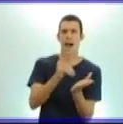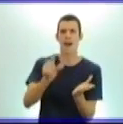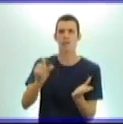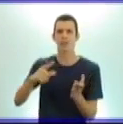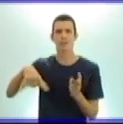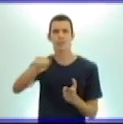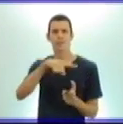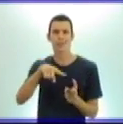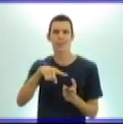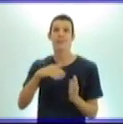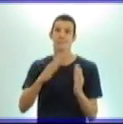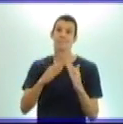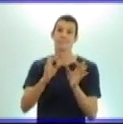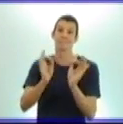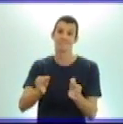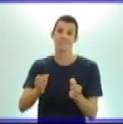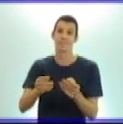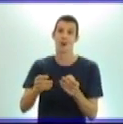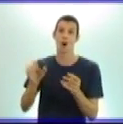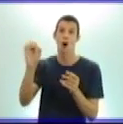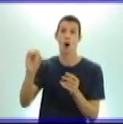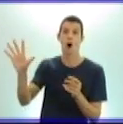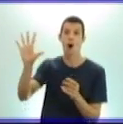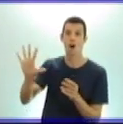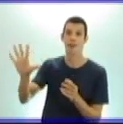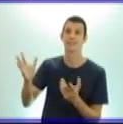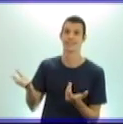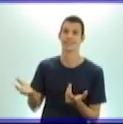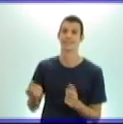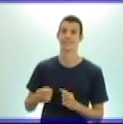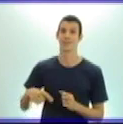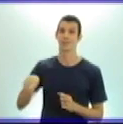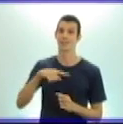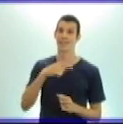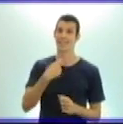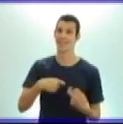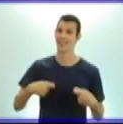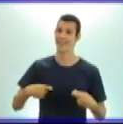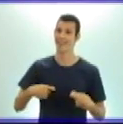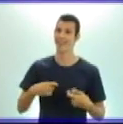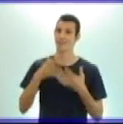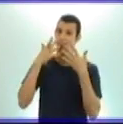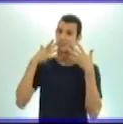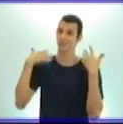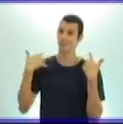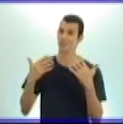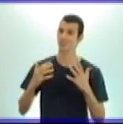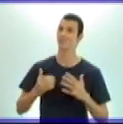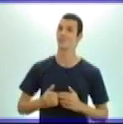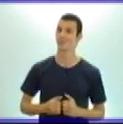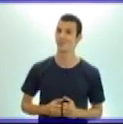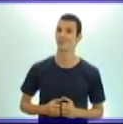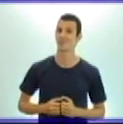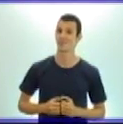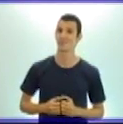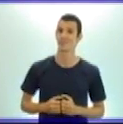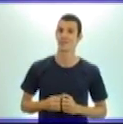esas provincias. Qué feliz deben sentirse. ¿Cuántas